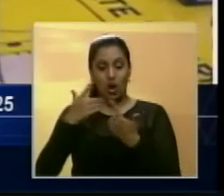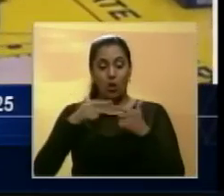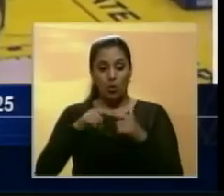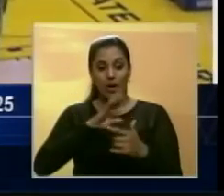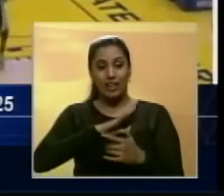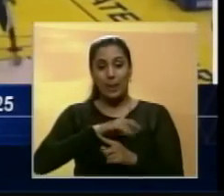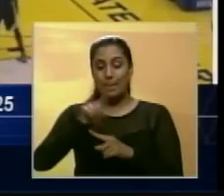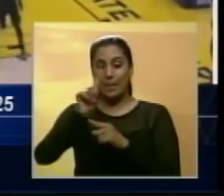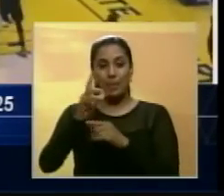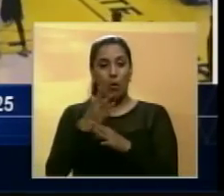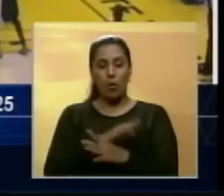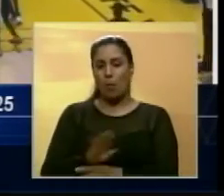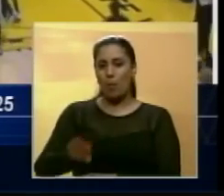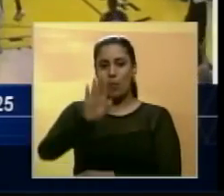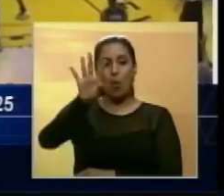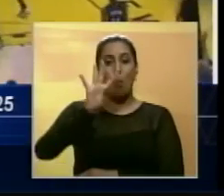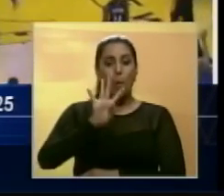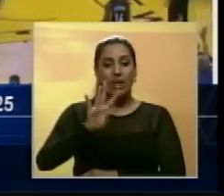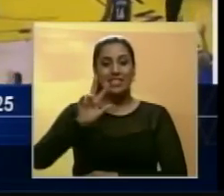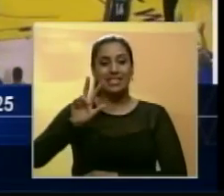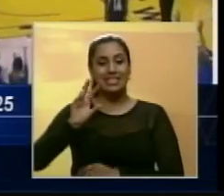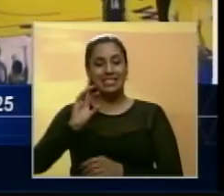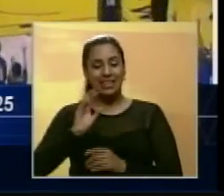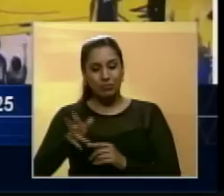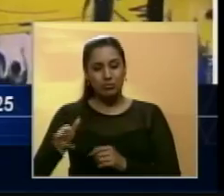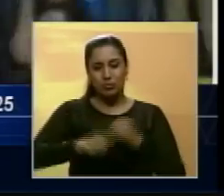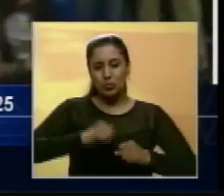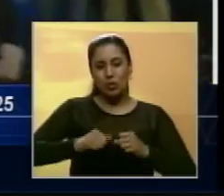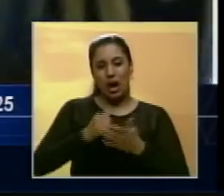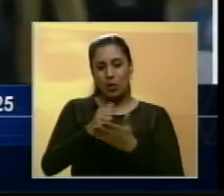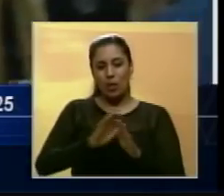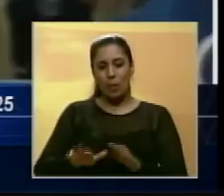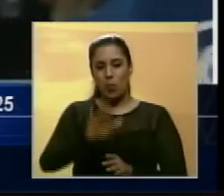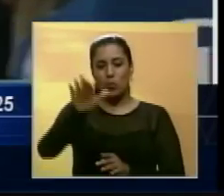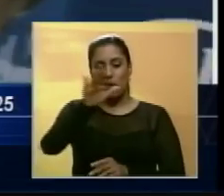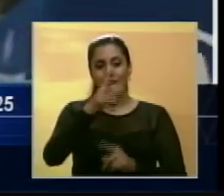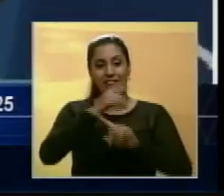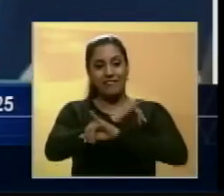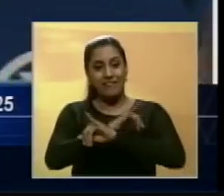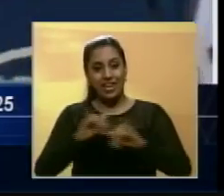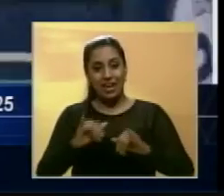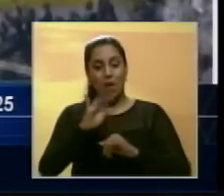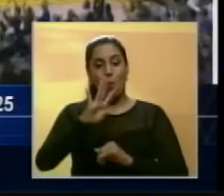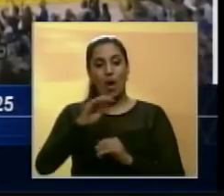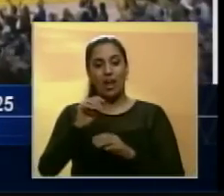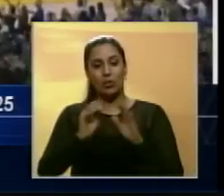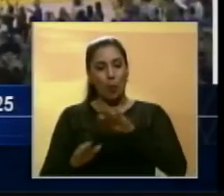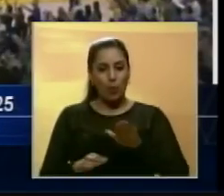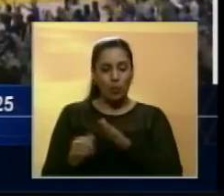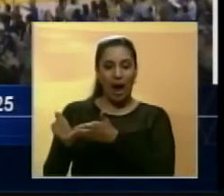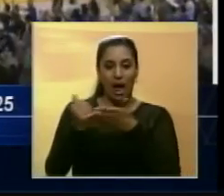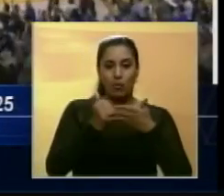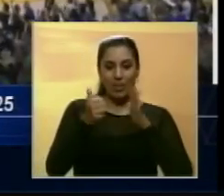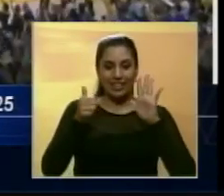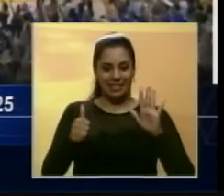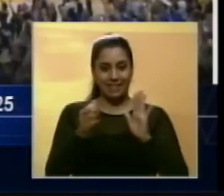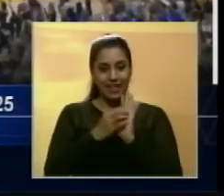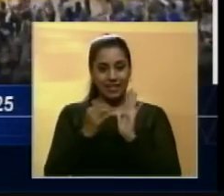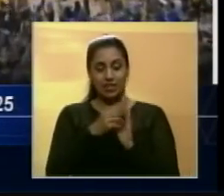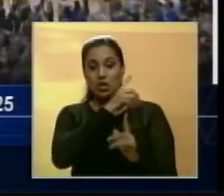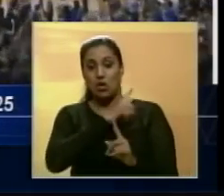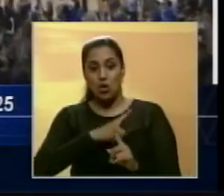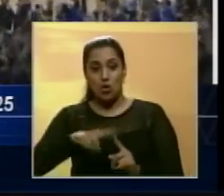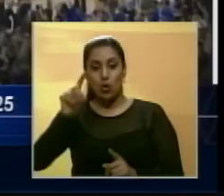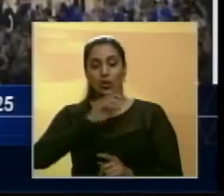convirtió en el primer jugador con 400 triples en una campaña. Terminó con 46 puntos, 4 rebotes y 6 asistencias para que